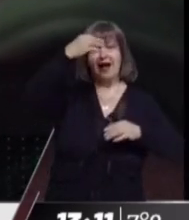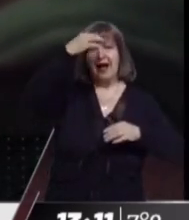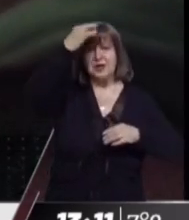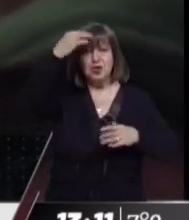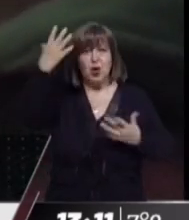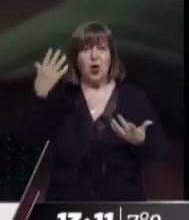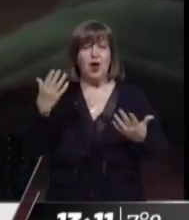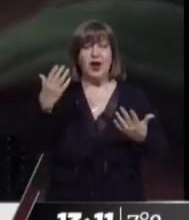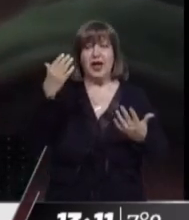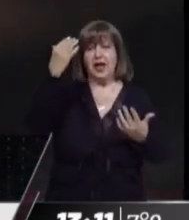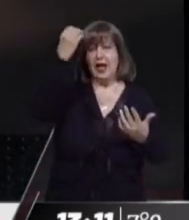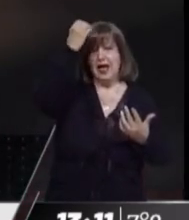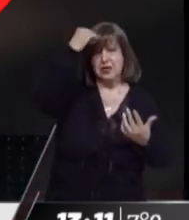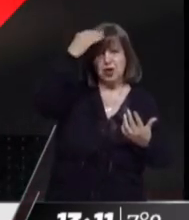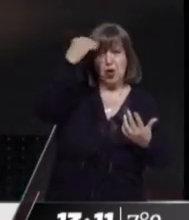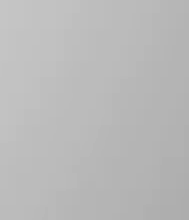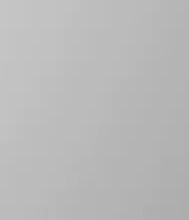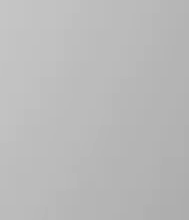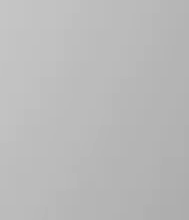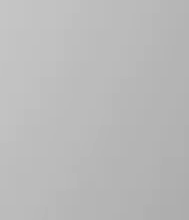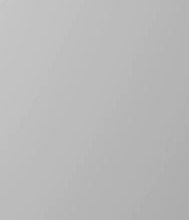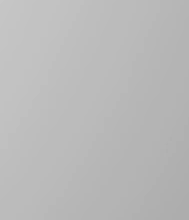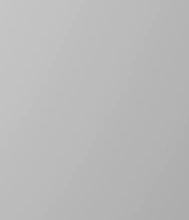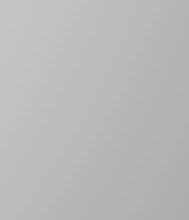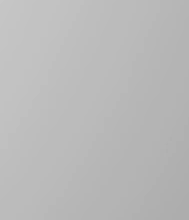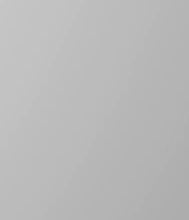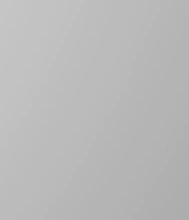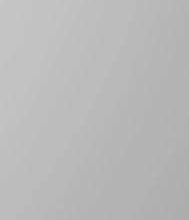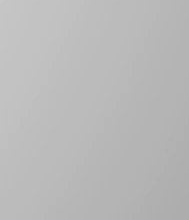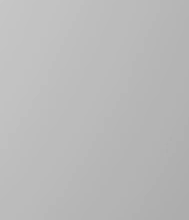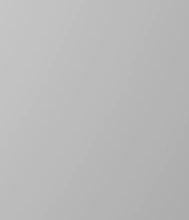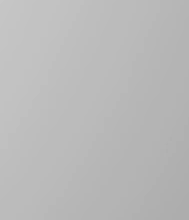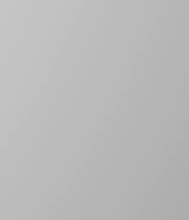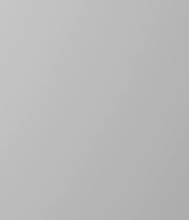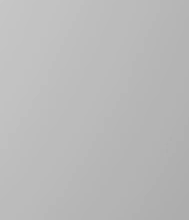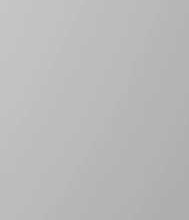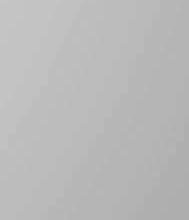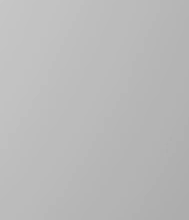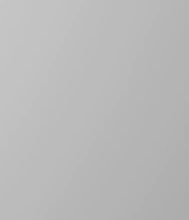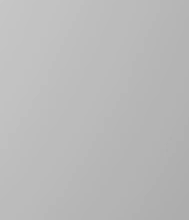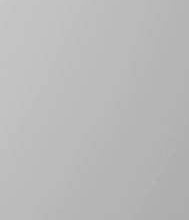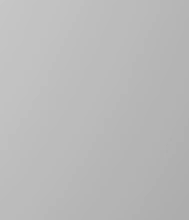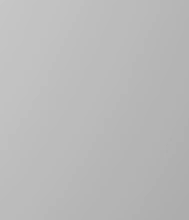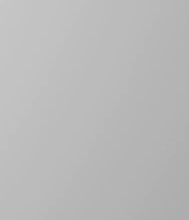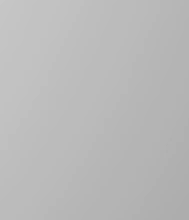ese premio en Cannes, va a dar la vuelta al mundo sin ningún lugar a dudas. Y Mendoza protagonista.